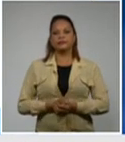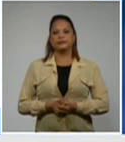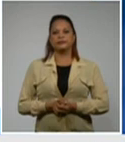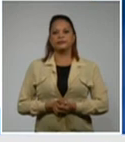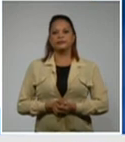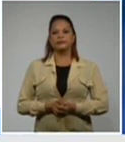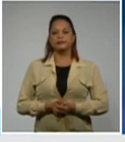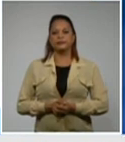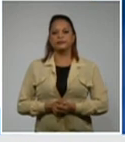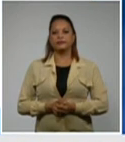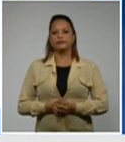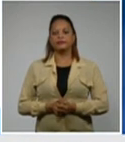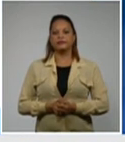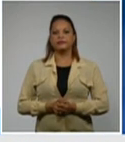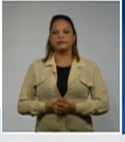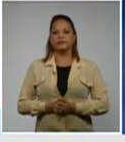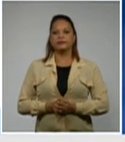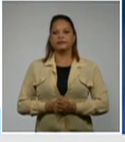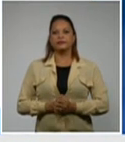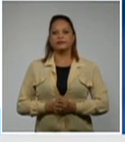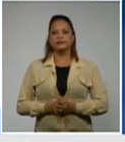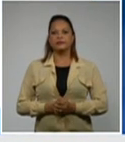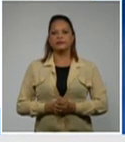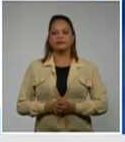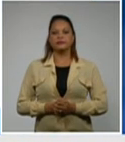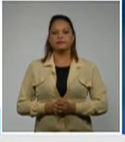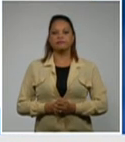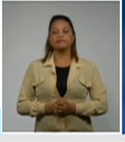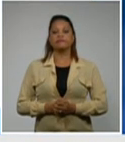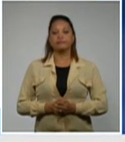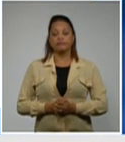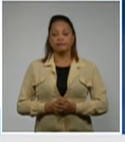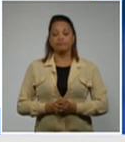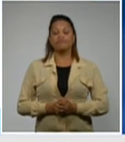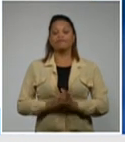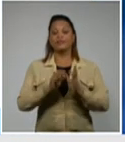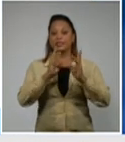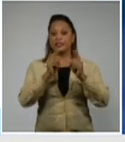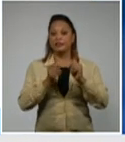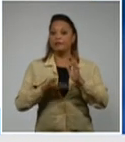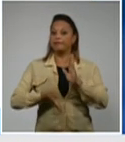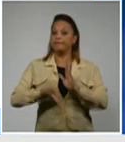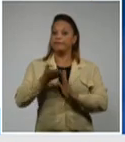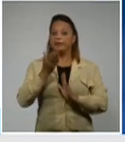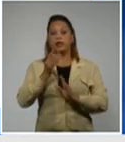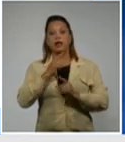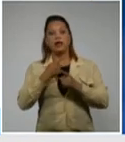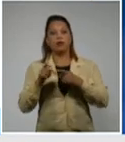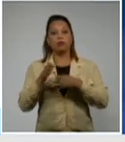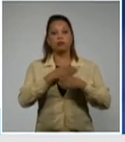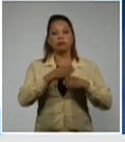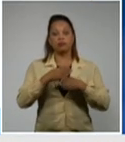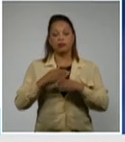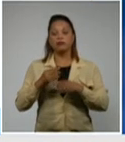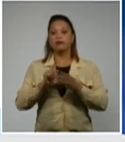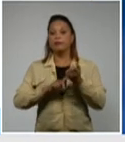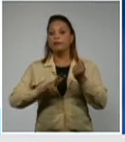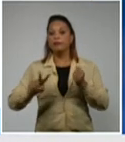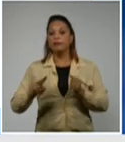con 5 y Matanzas nuevamente con una cifra baja, 3 casos confirmados